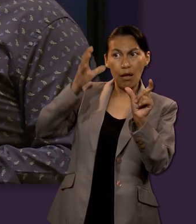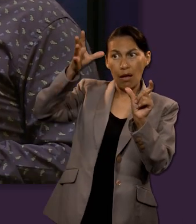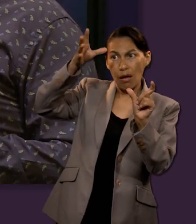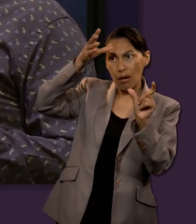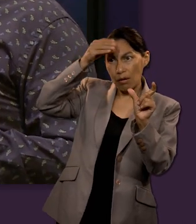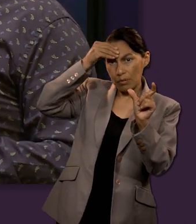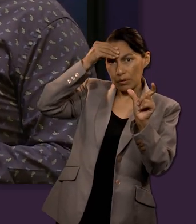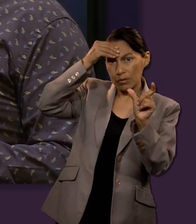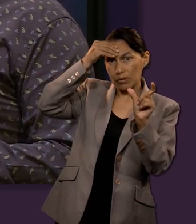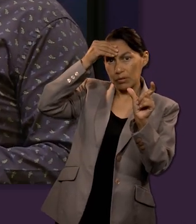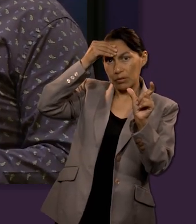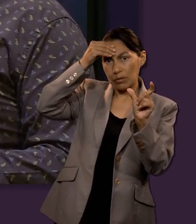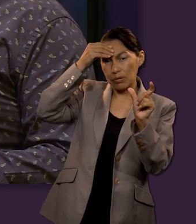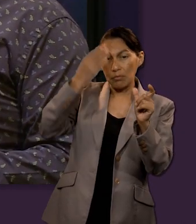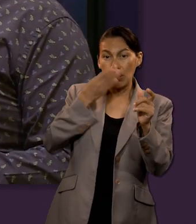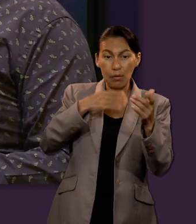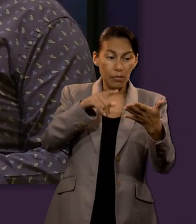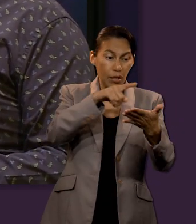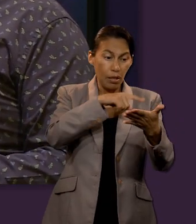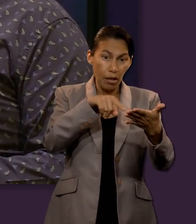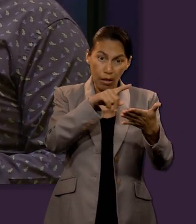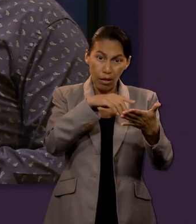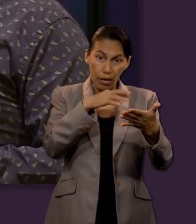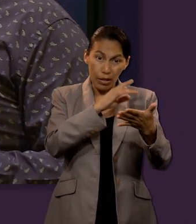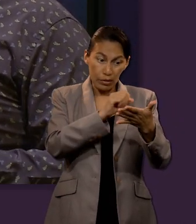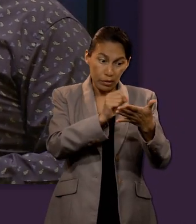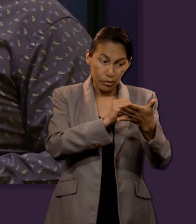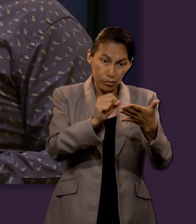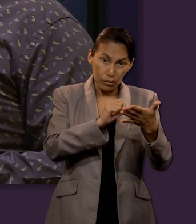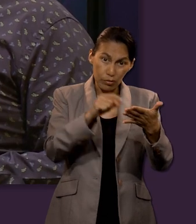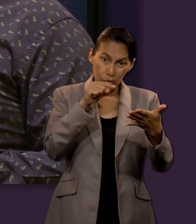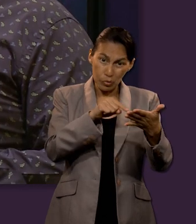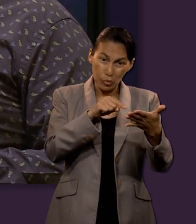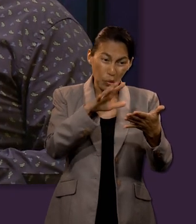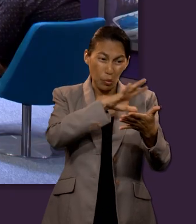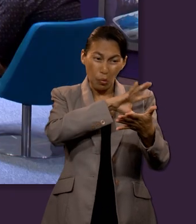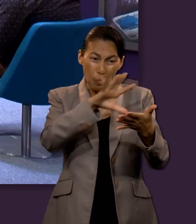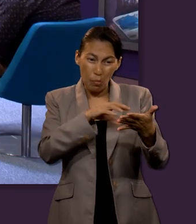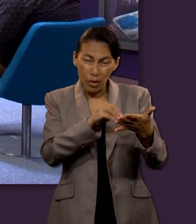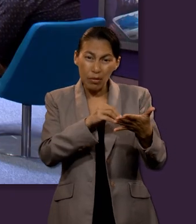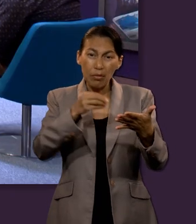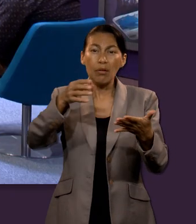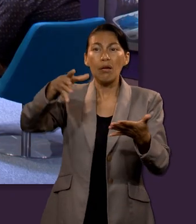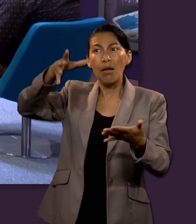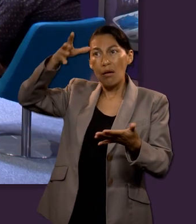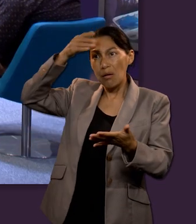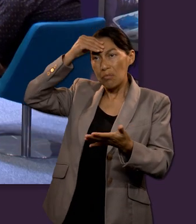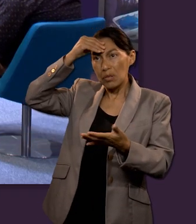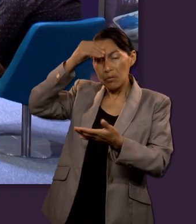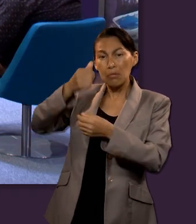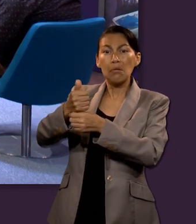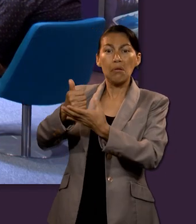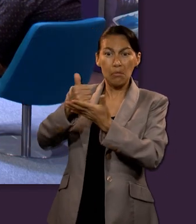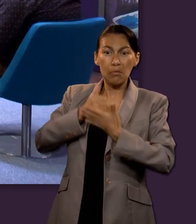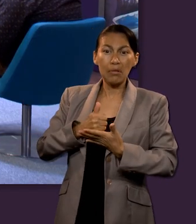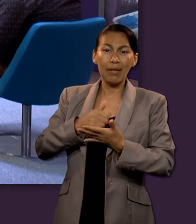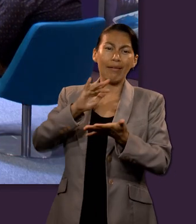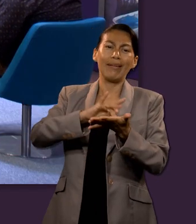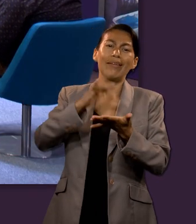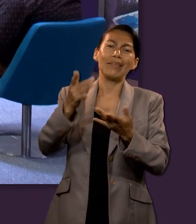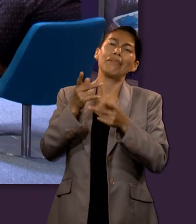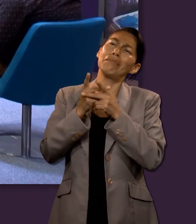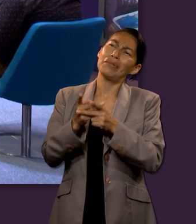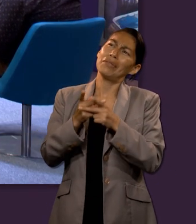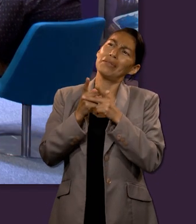que todo lo que está escrito en la escritura nos ayuda a aprender y a través de la paciencia pues tenemos esa esperanza